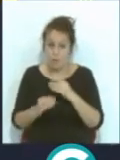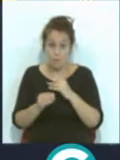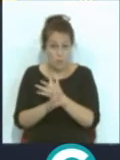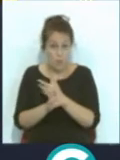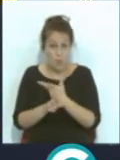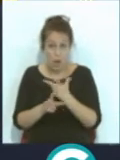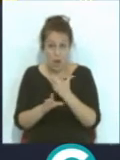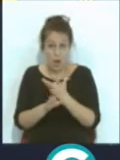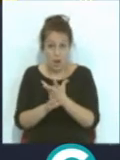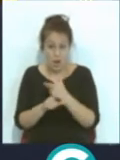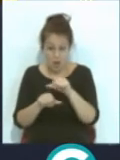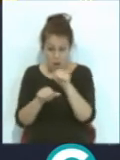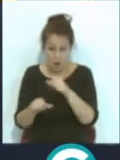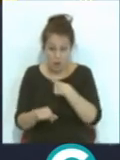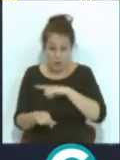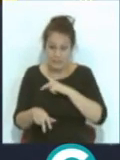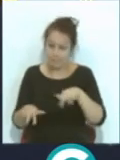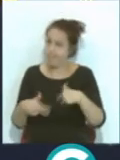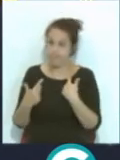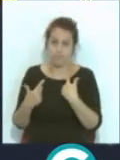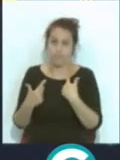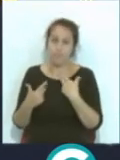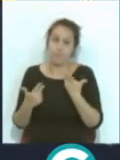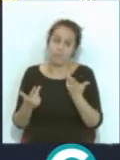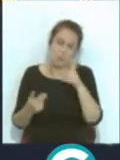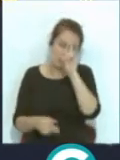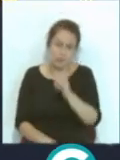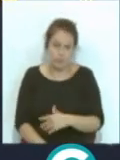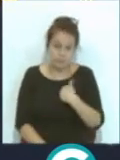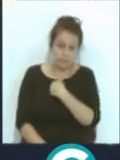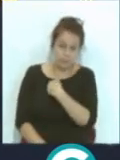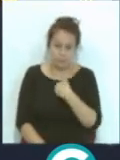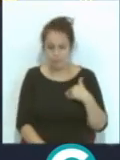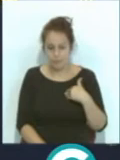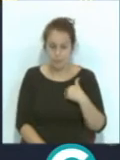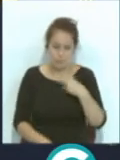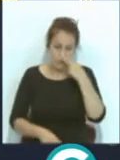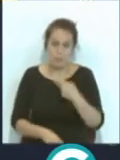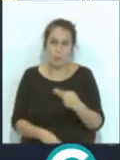¿no? Nunca lo sabes. Pero entre una y otra, nuestro público